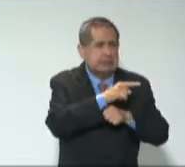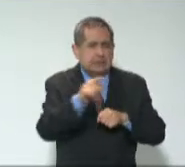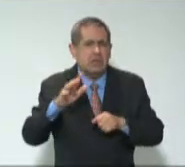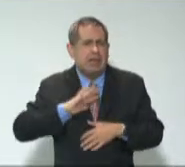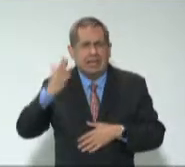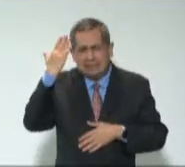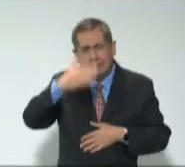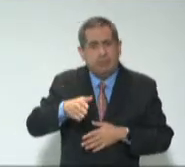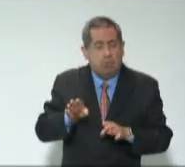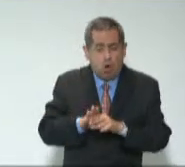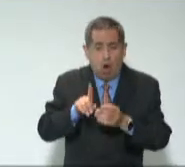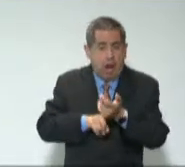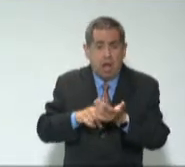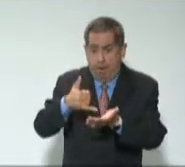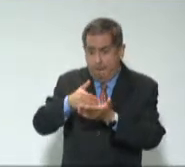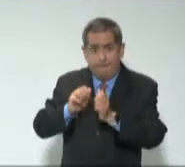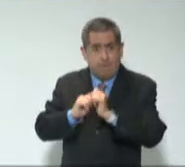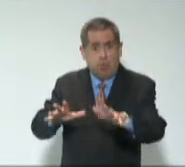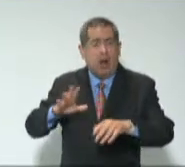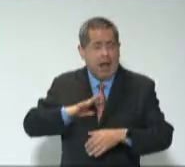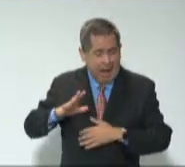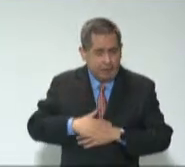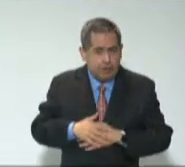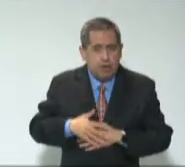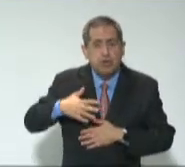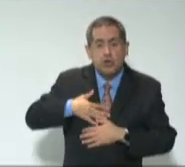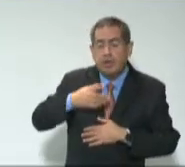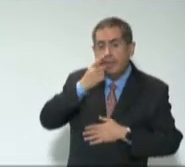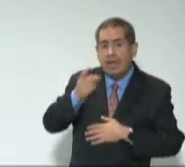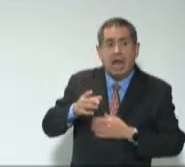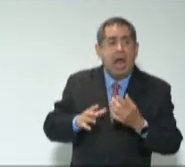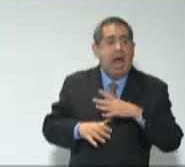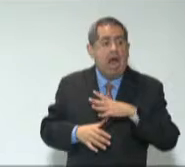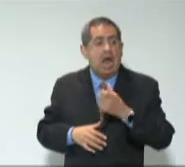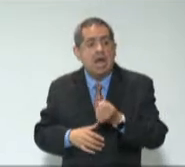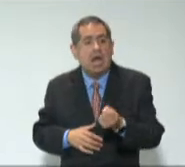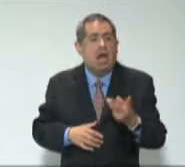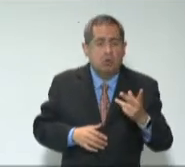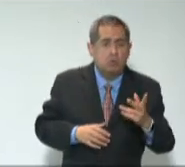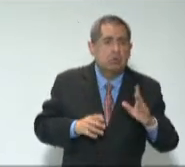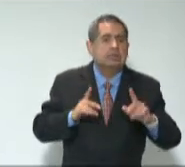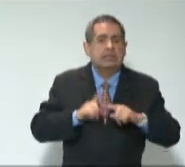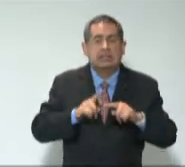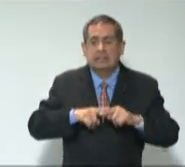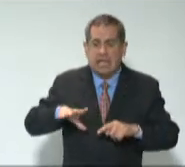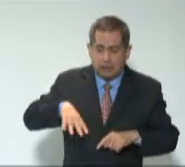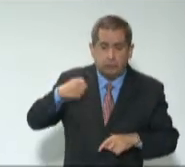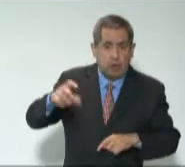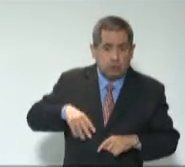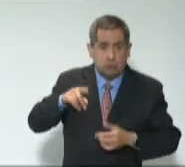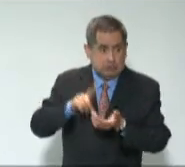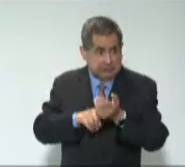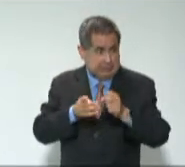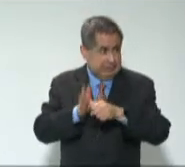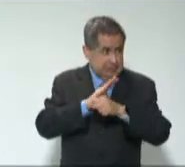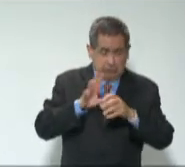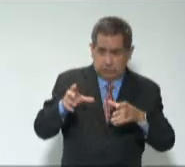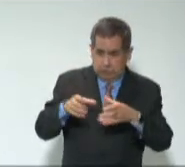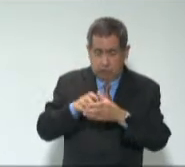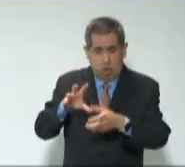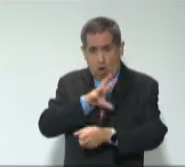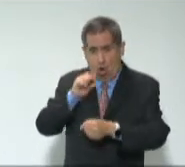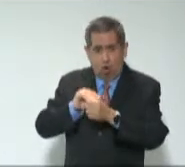sabemos Y eso está publicado yo lo que digo es que hubo hay hubo y hay un esfuerzo dentro de la propia pandemia con todos